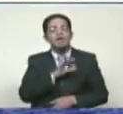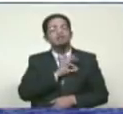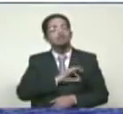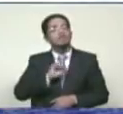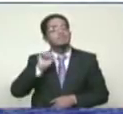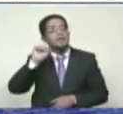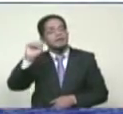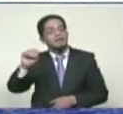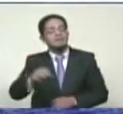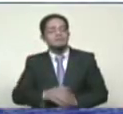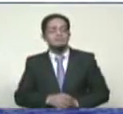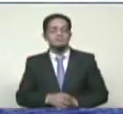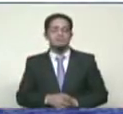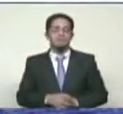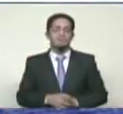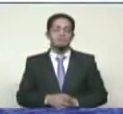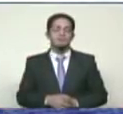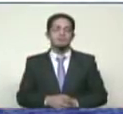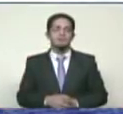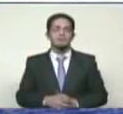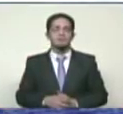misiones.